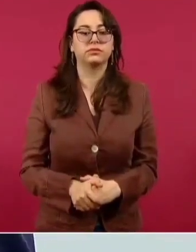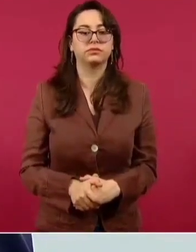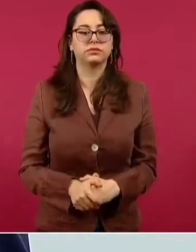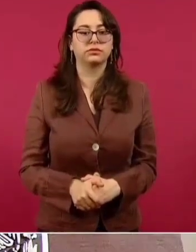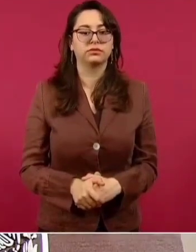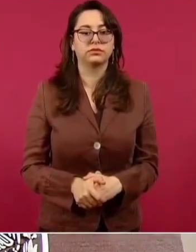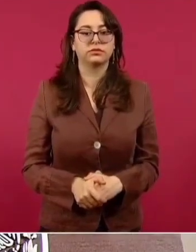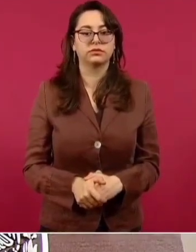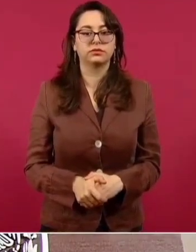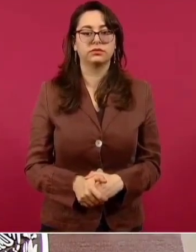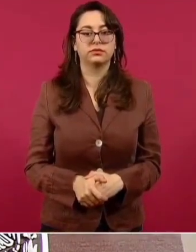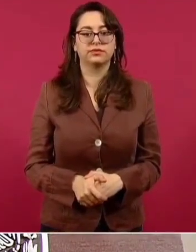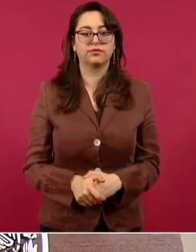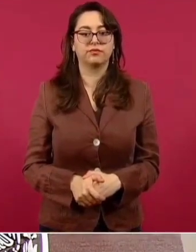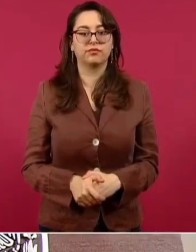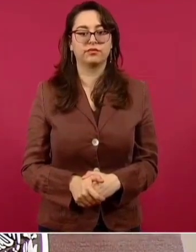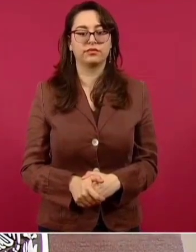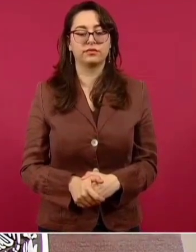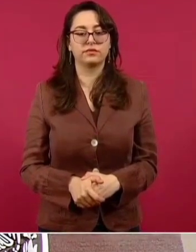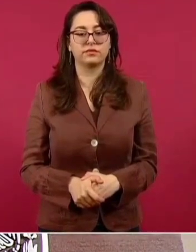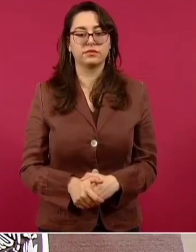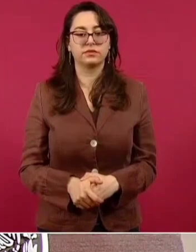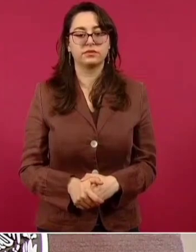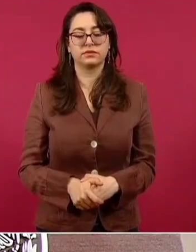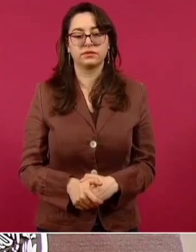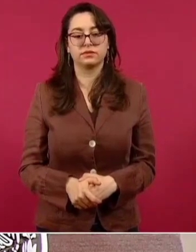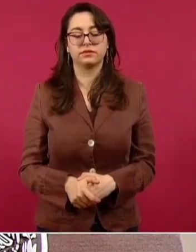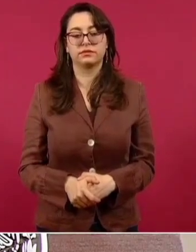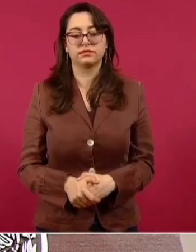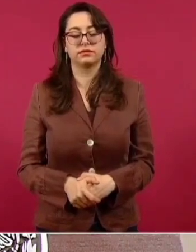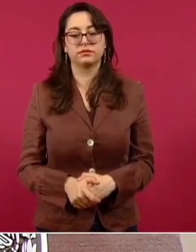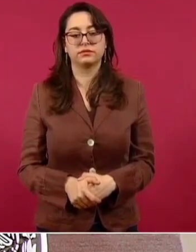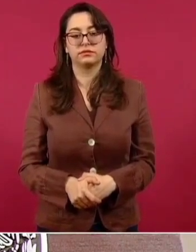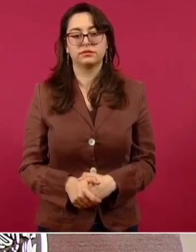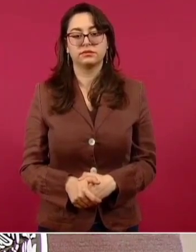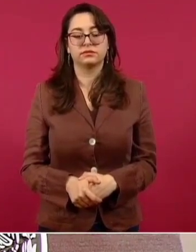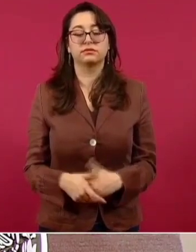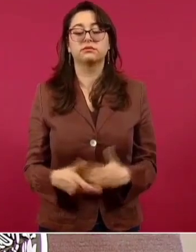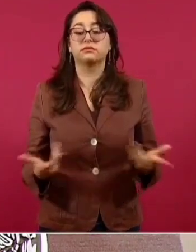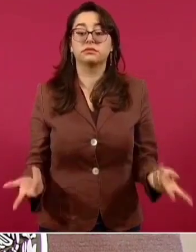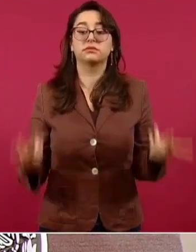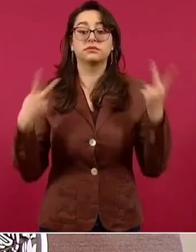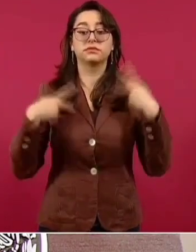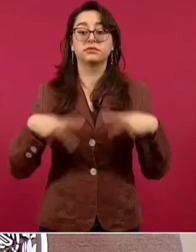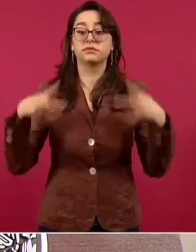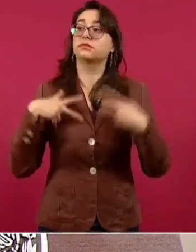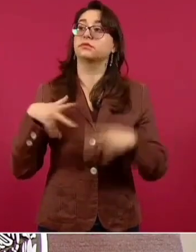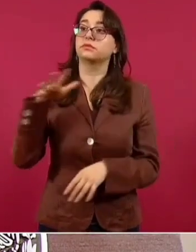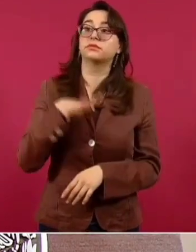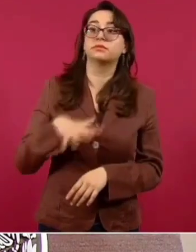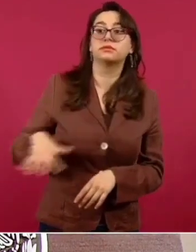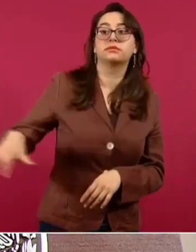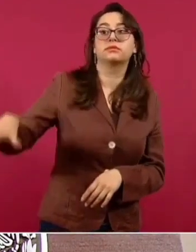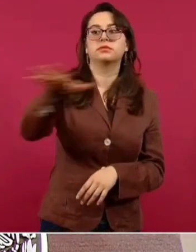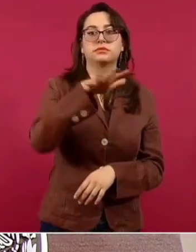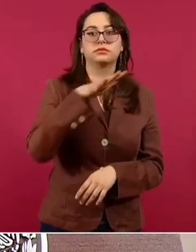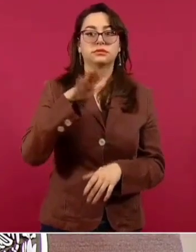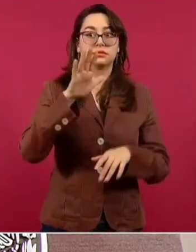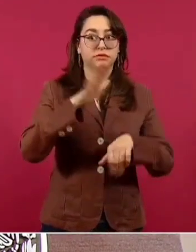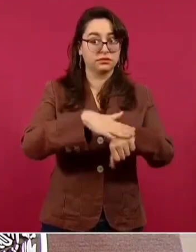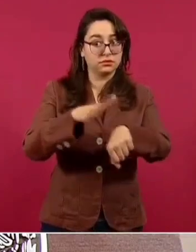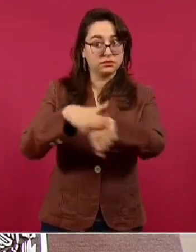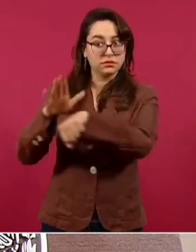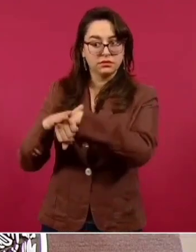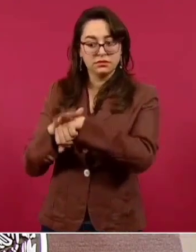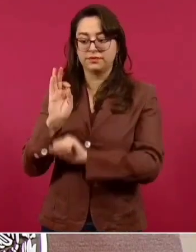Una cosa importante, y esto va dirigido para la comunidad en general, para todas las comunidades, es cómo reconocer el fentanilo.